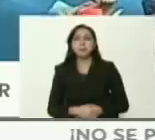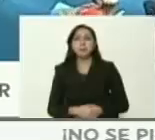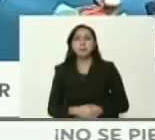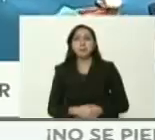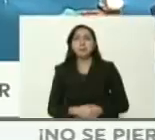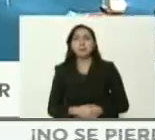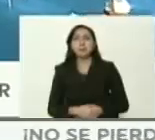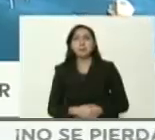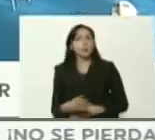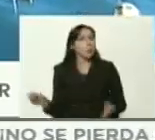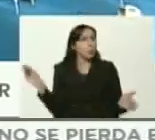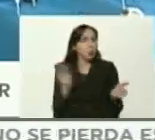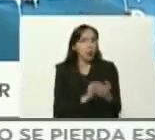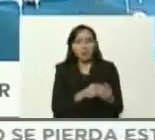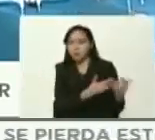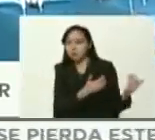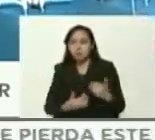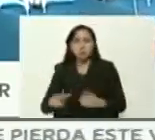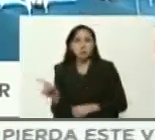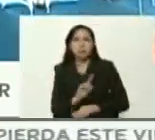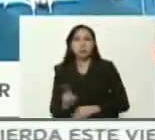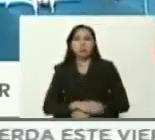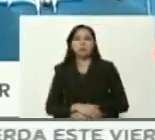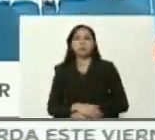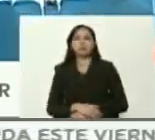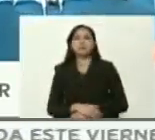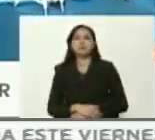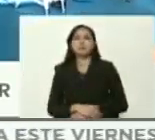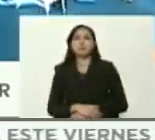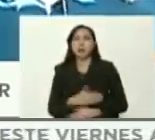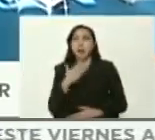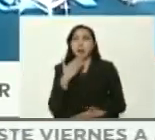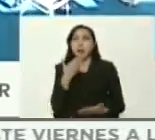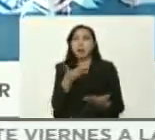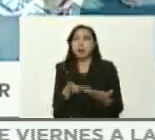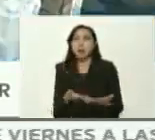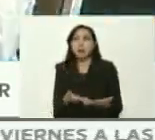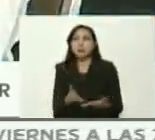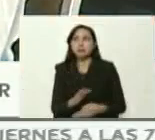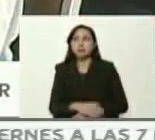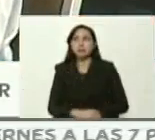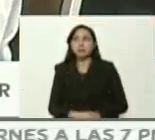¡No volverán! Gracias, sí, señor. Muchas gracias. Dijo.